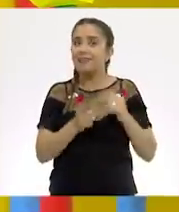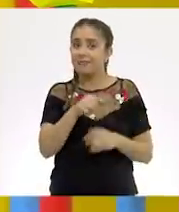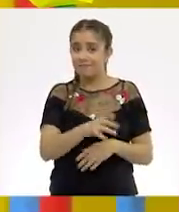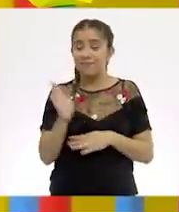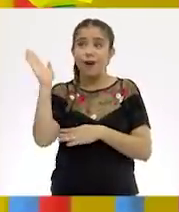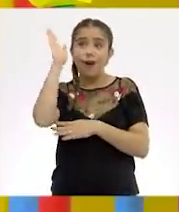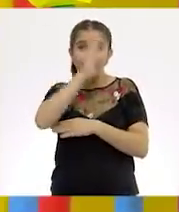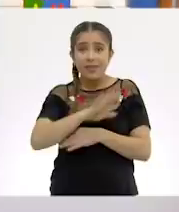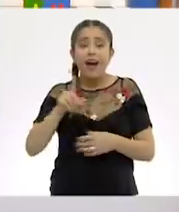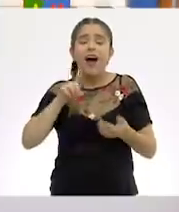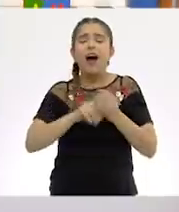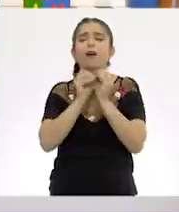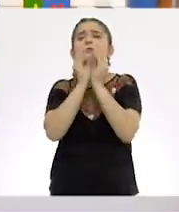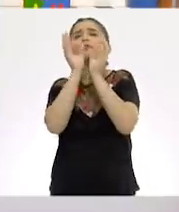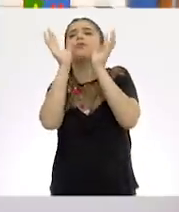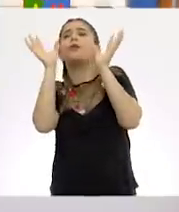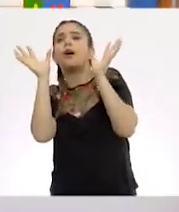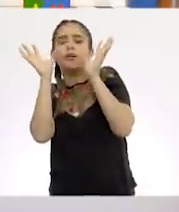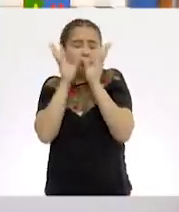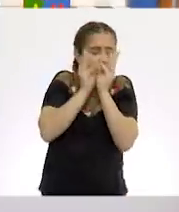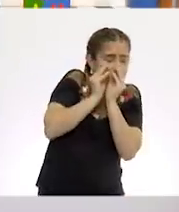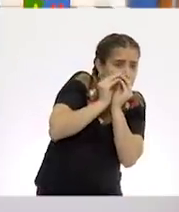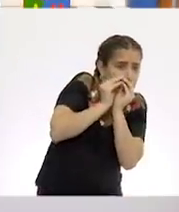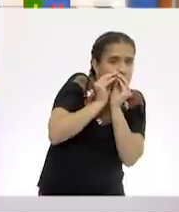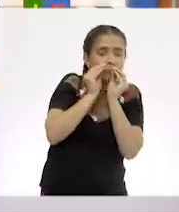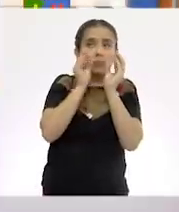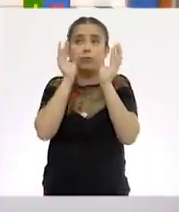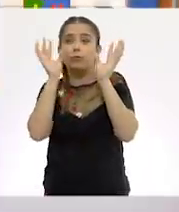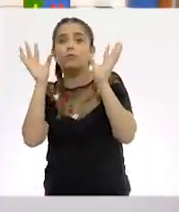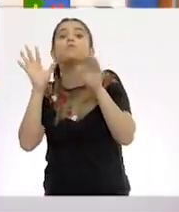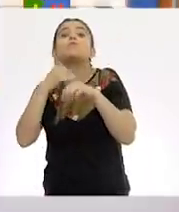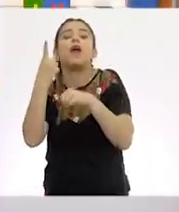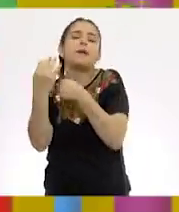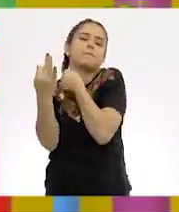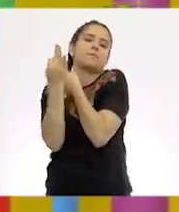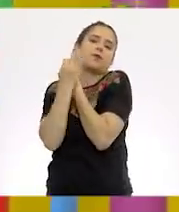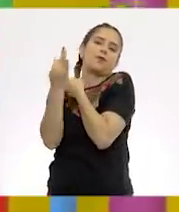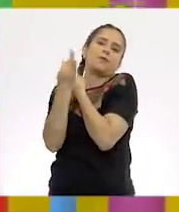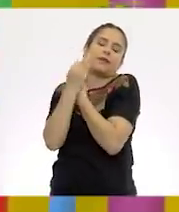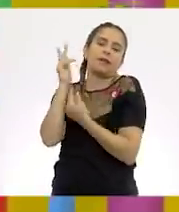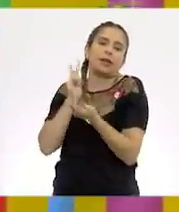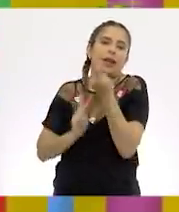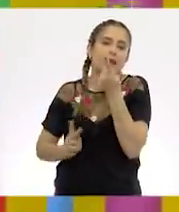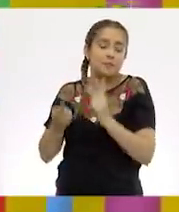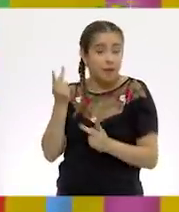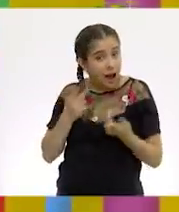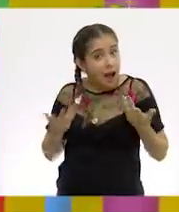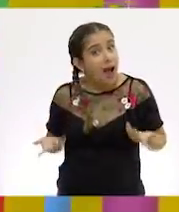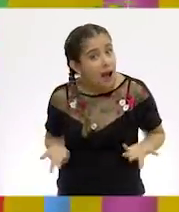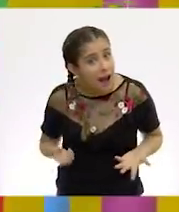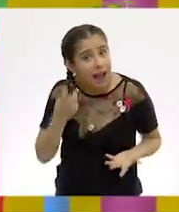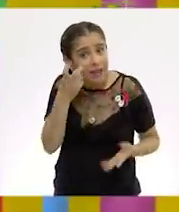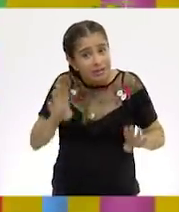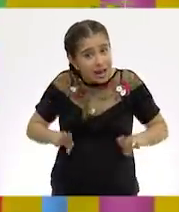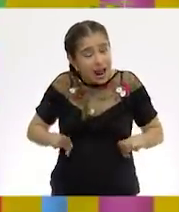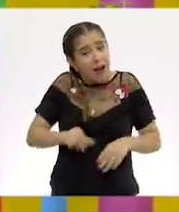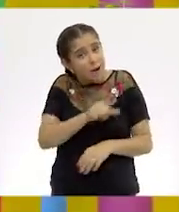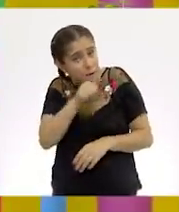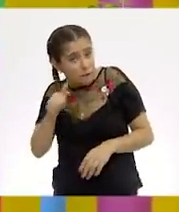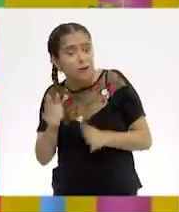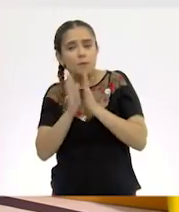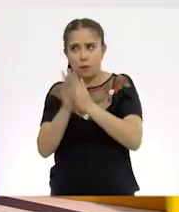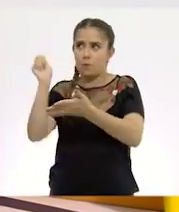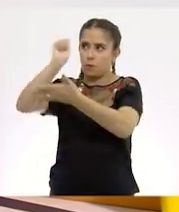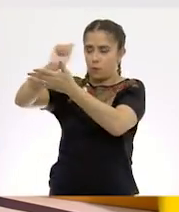día. Las plantas se protegen. Entonces, ¿me ayudas a escribir en la tarde que las plantas se protegen, Alexia, por